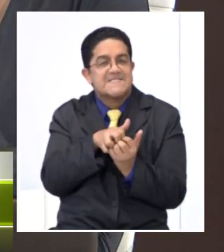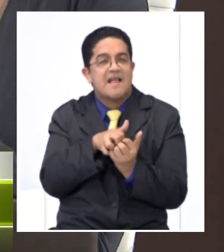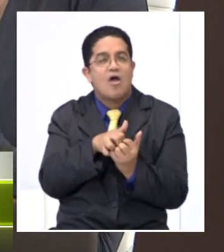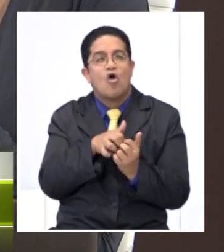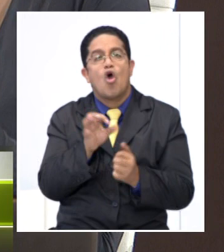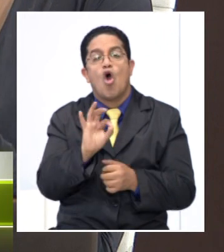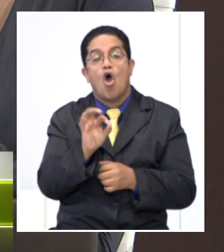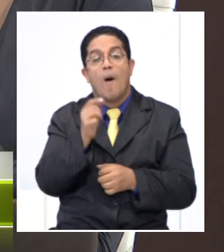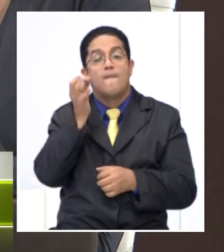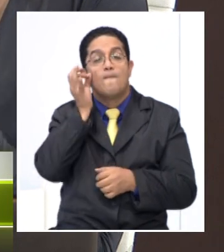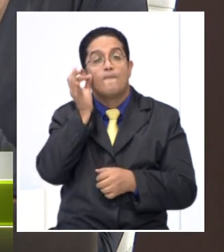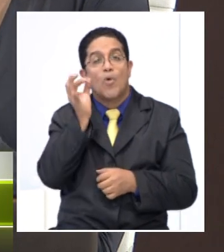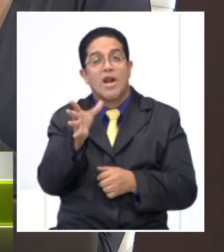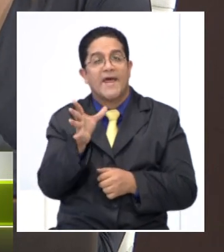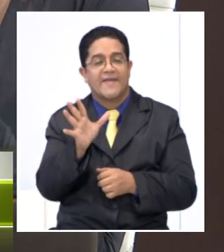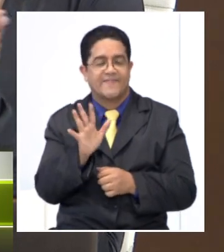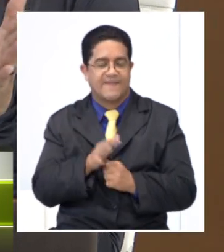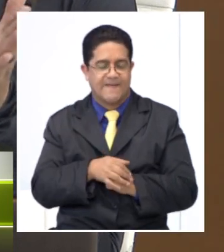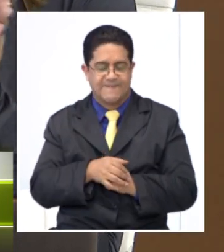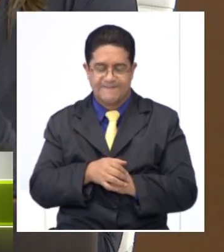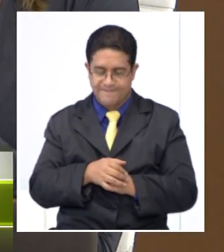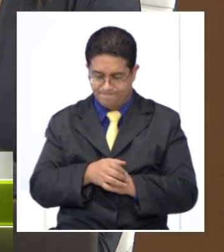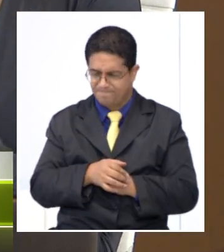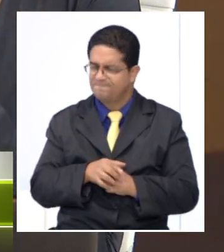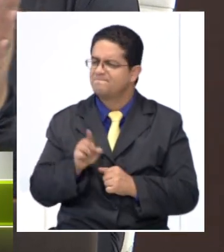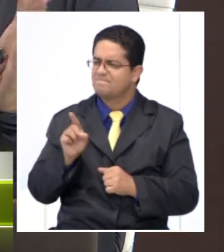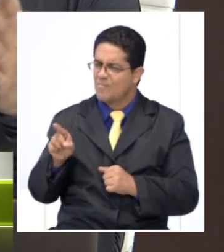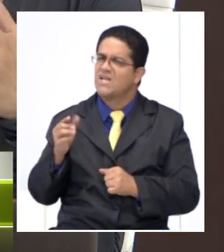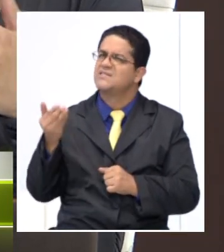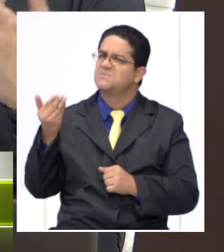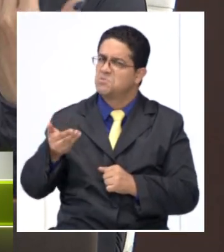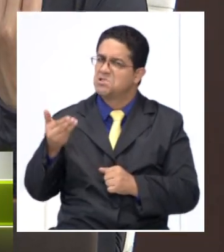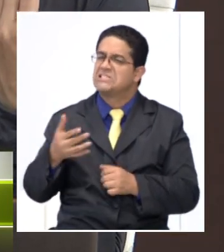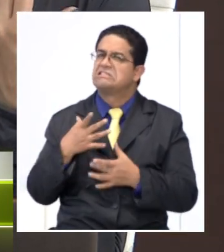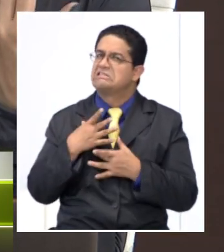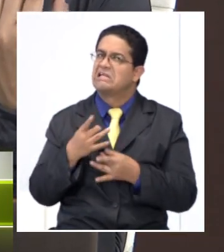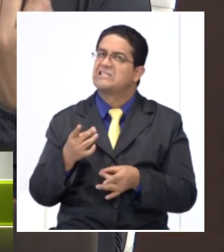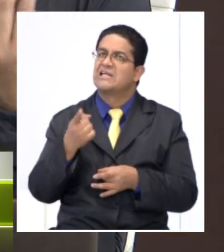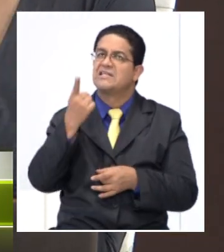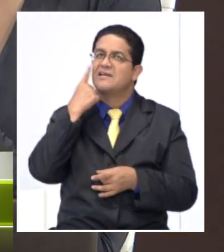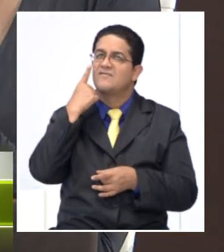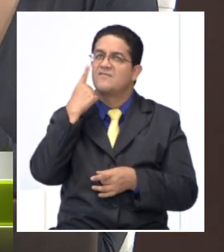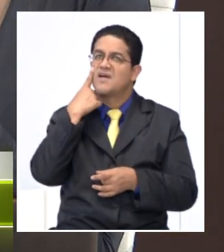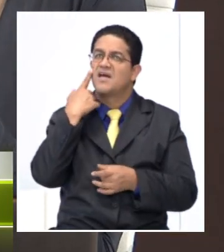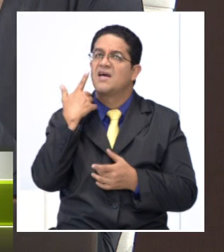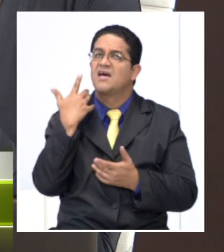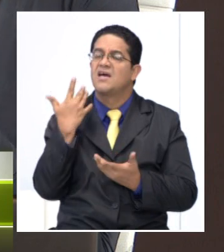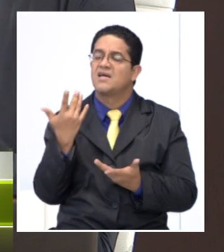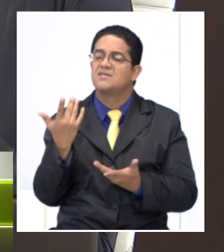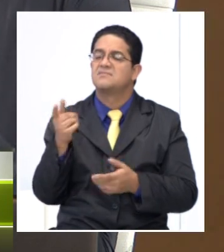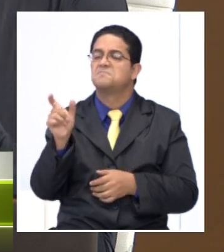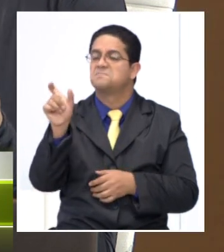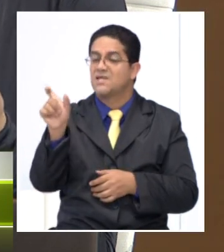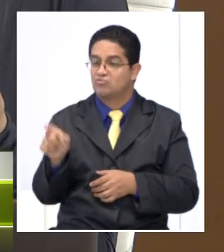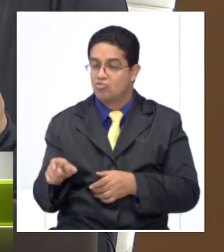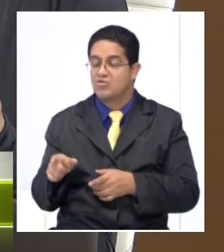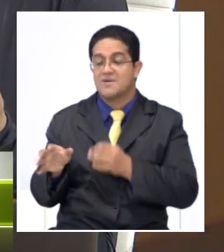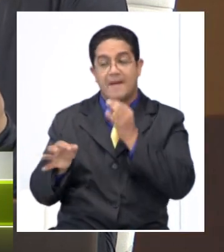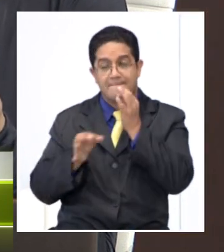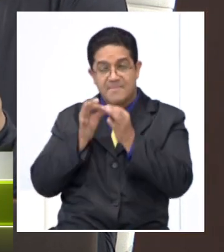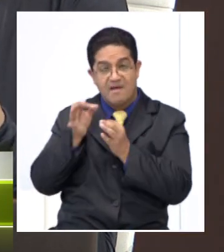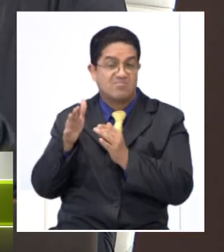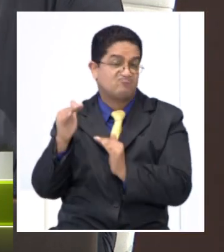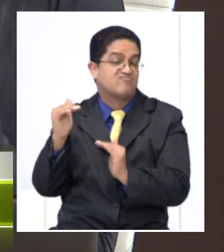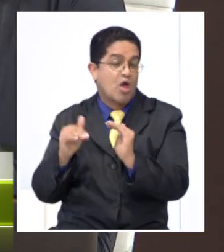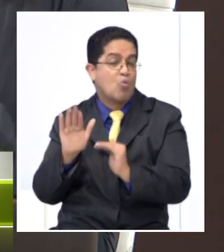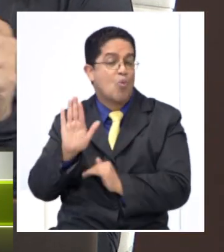esa molestia o dolor. Correcto. Eso es importante e interesante ver, y por eso siempre se evalúa al paciente y ver la necesidad, ¿no?